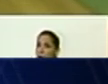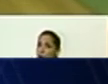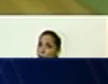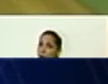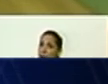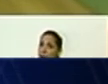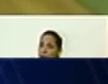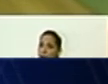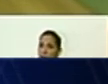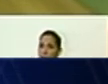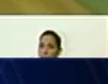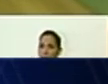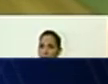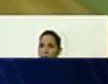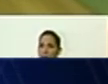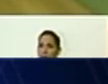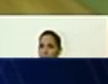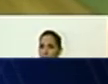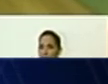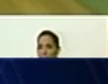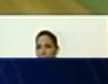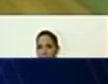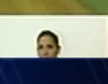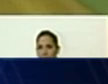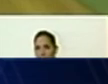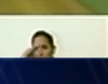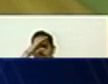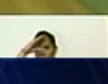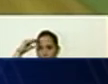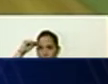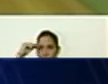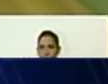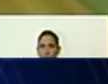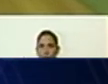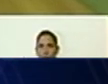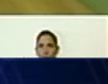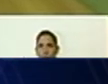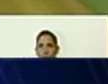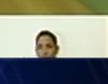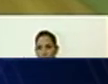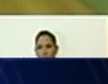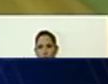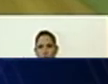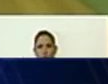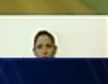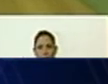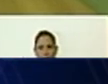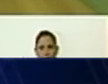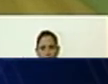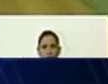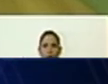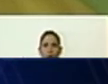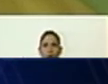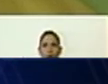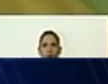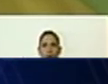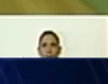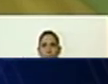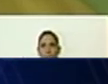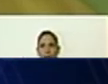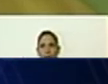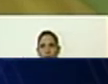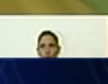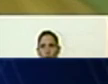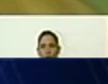de seguridad nacional del presidente Donald Trump. Situación ante la cual se toma de Venezuela